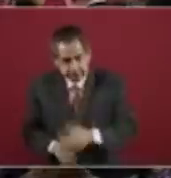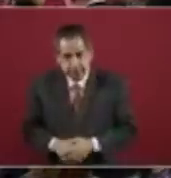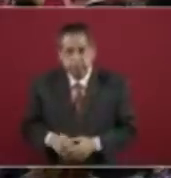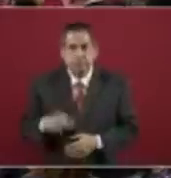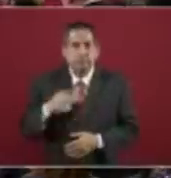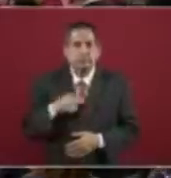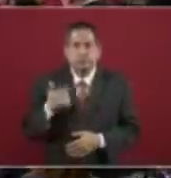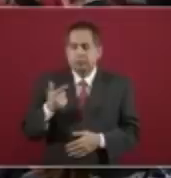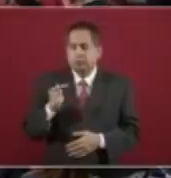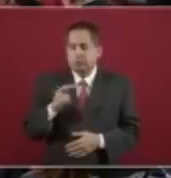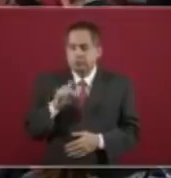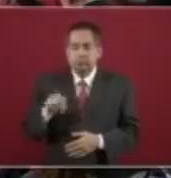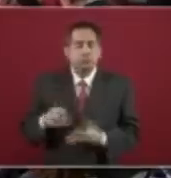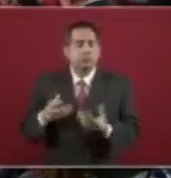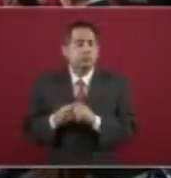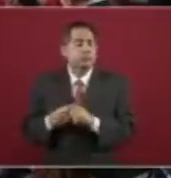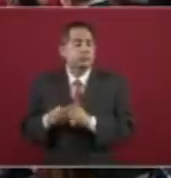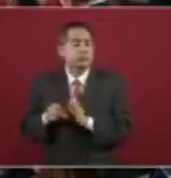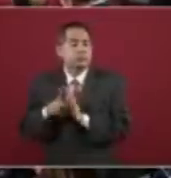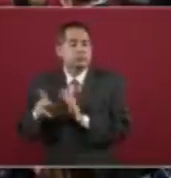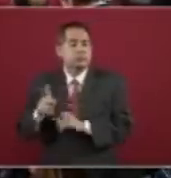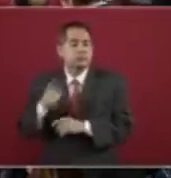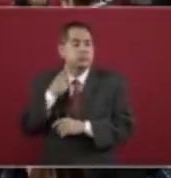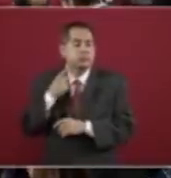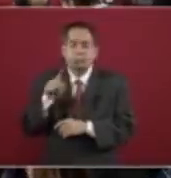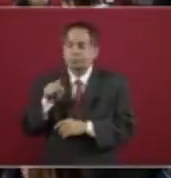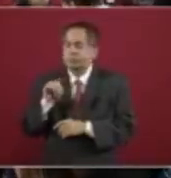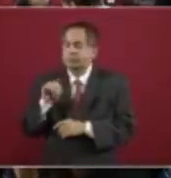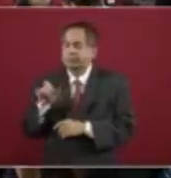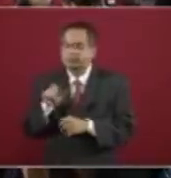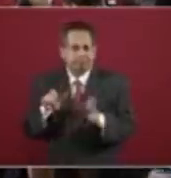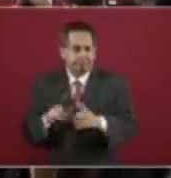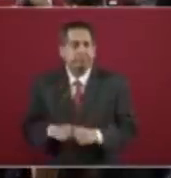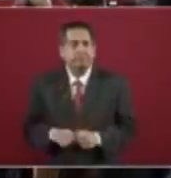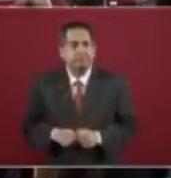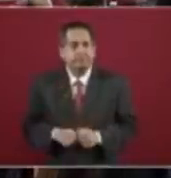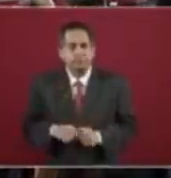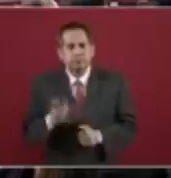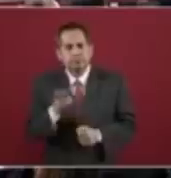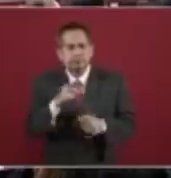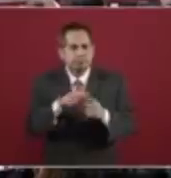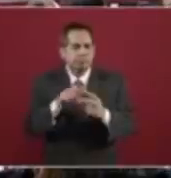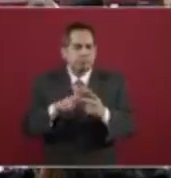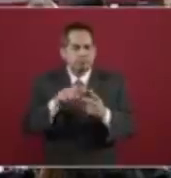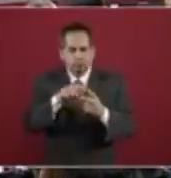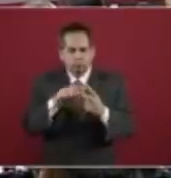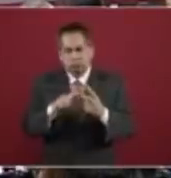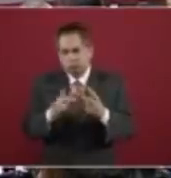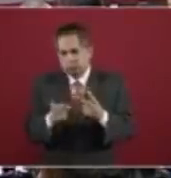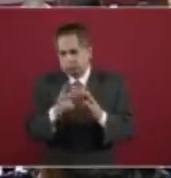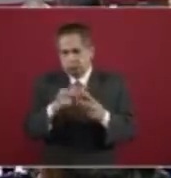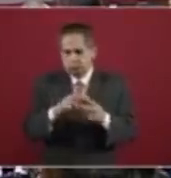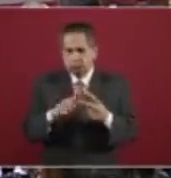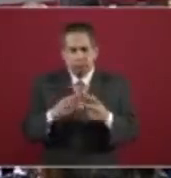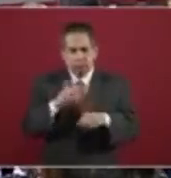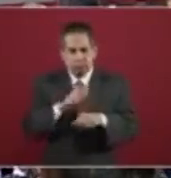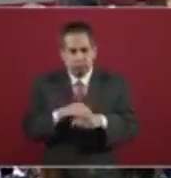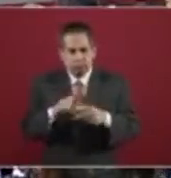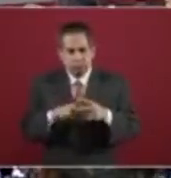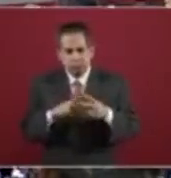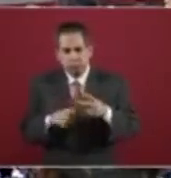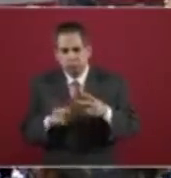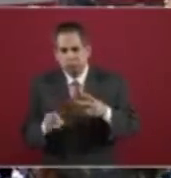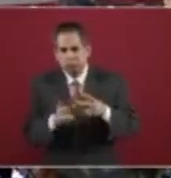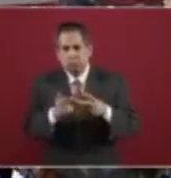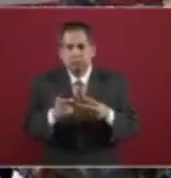Jocelyn Gutiérrez, de Político.mx. Para preguntarle dos cuestionamientos, presidente, y si me permite hacerle una pregunta